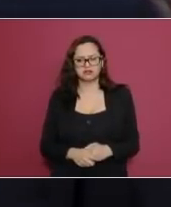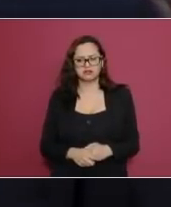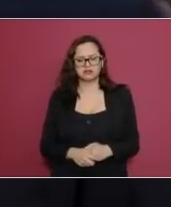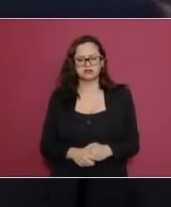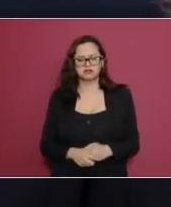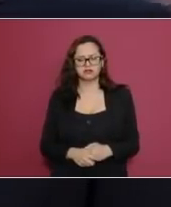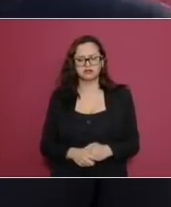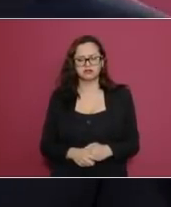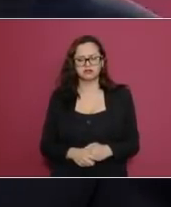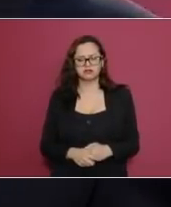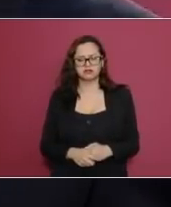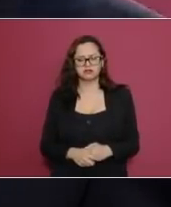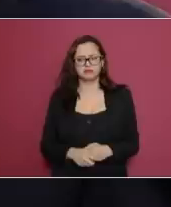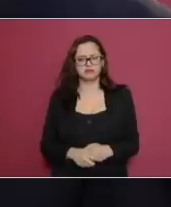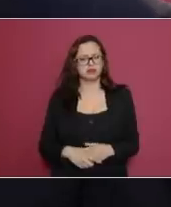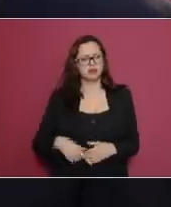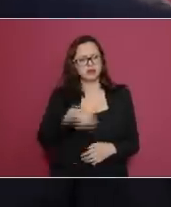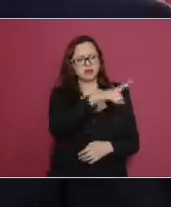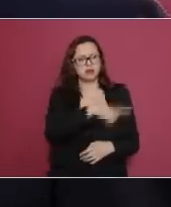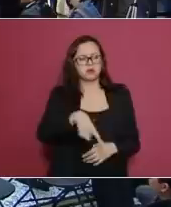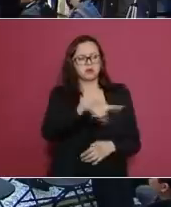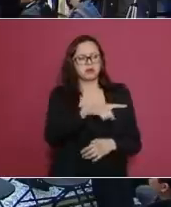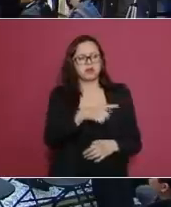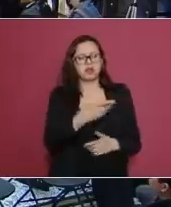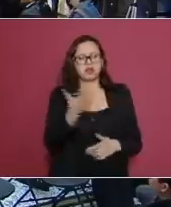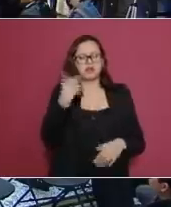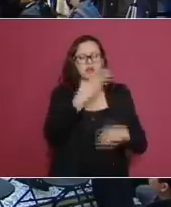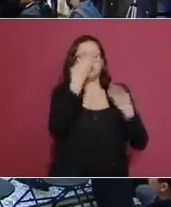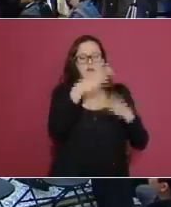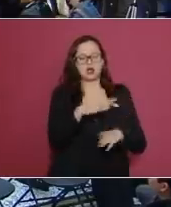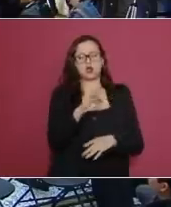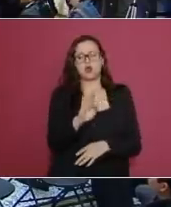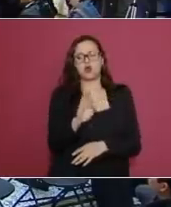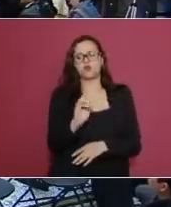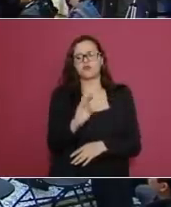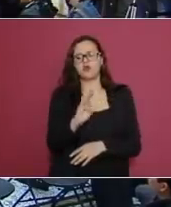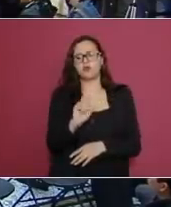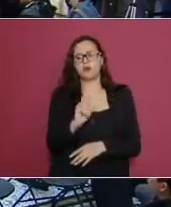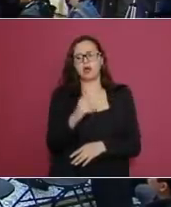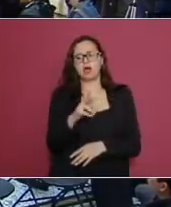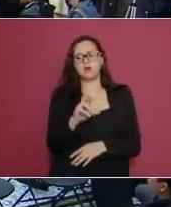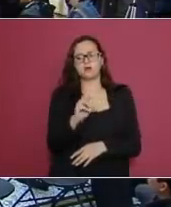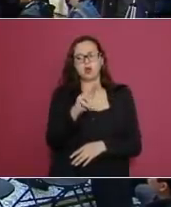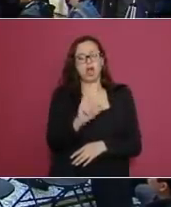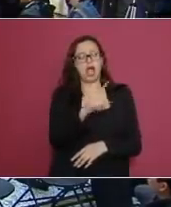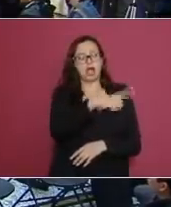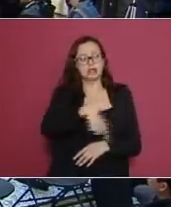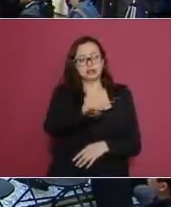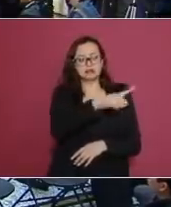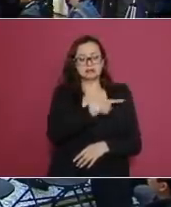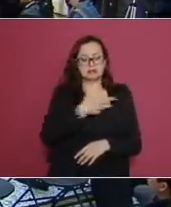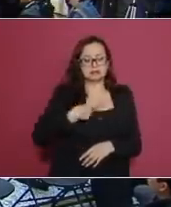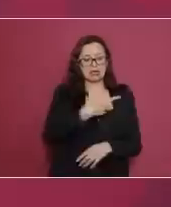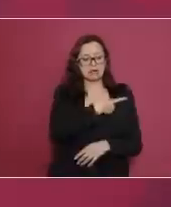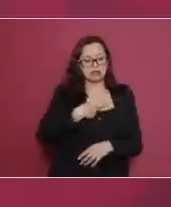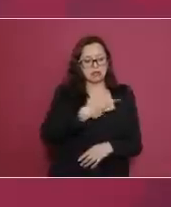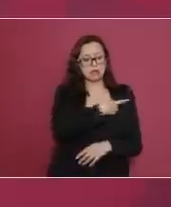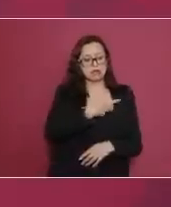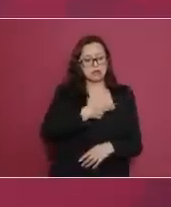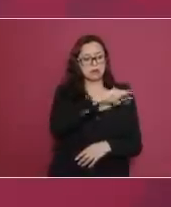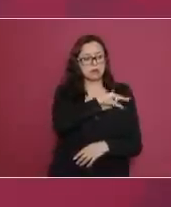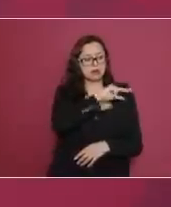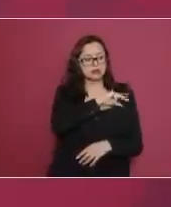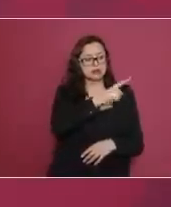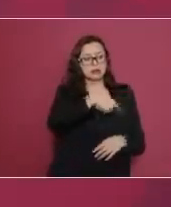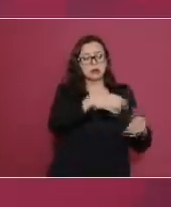a los de arriba con el FOBAPROA? ¿Por qué se convirtieron las deudas privadas de